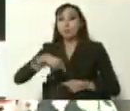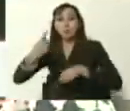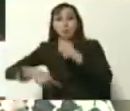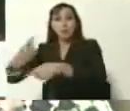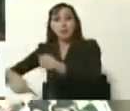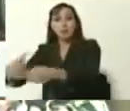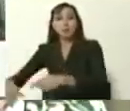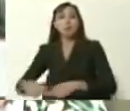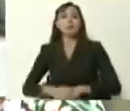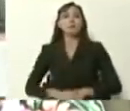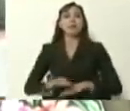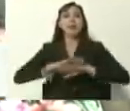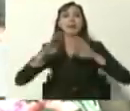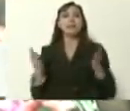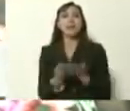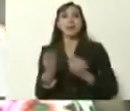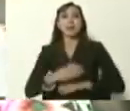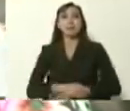tierra.